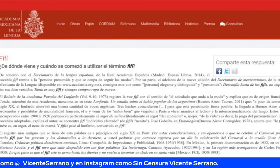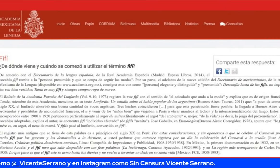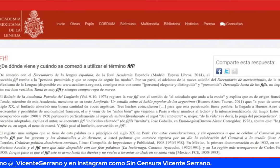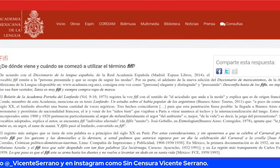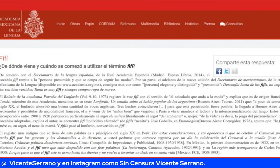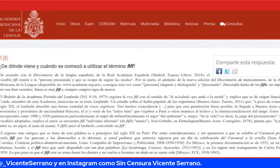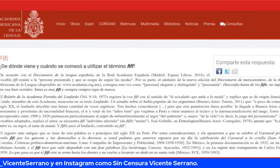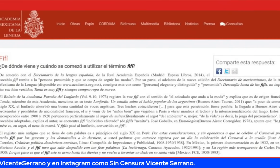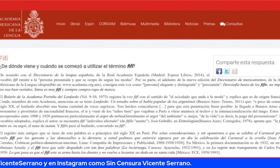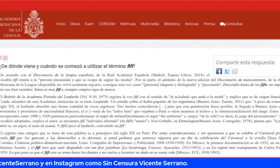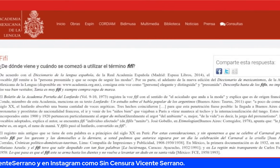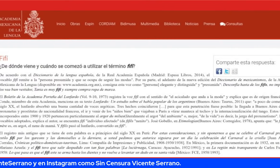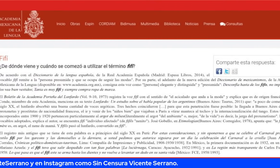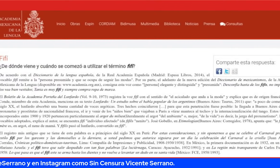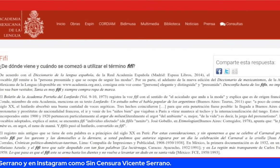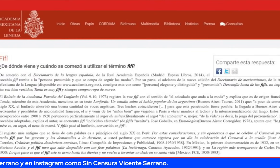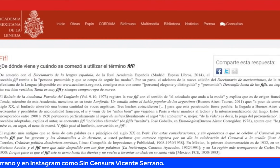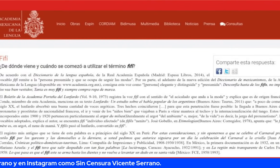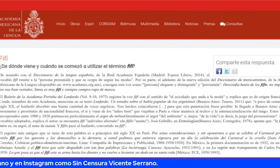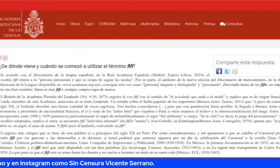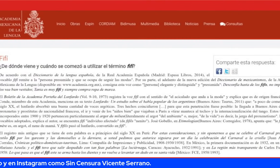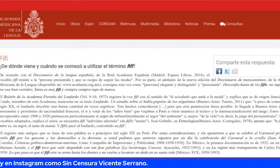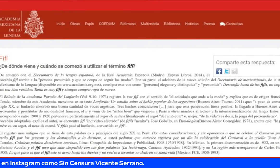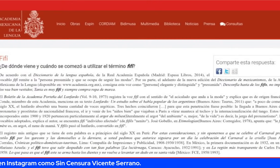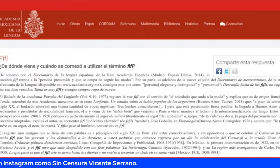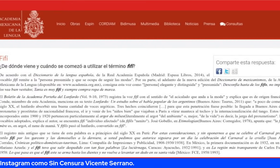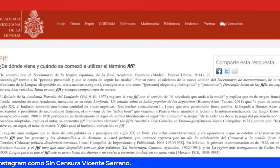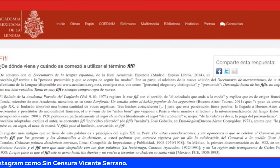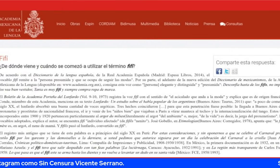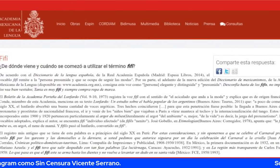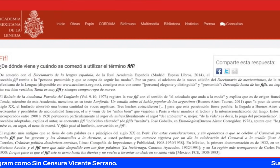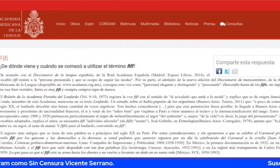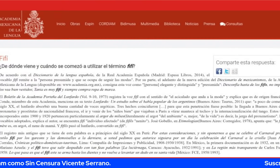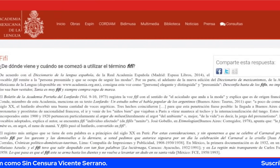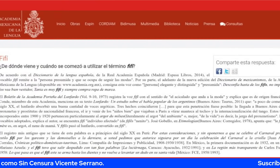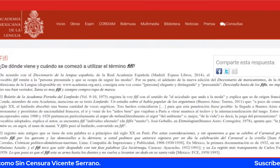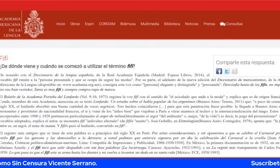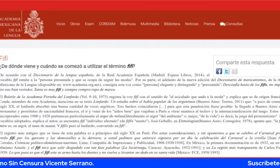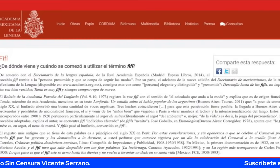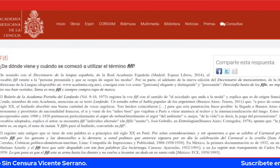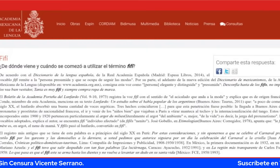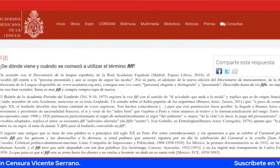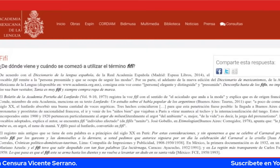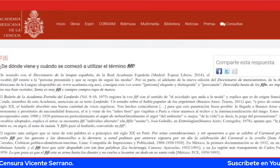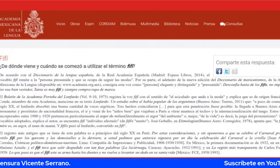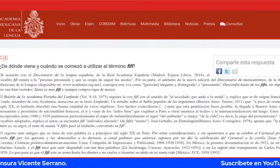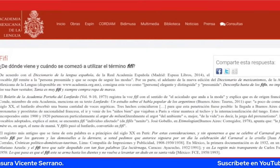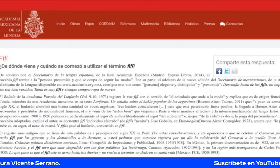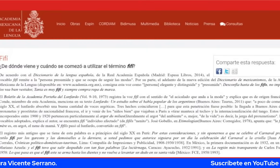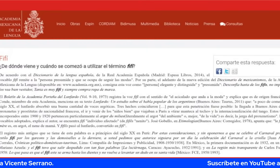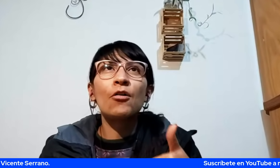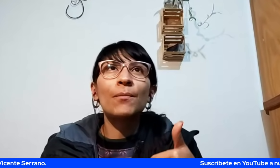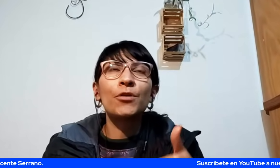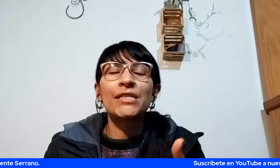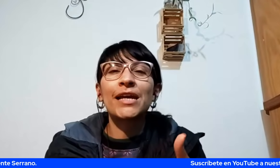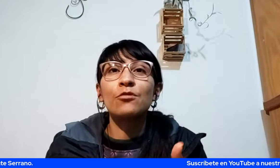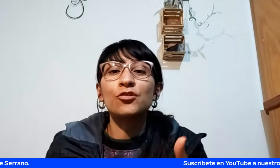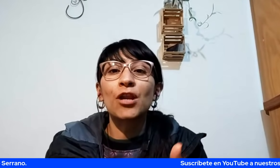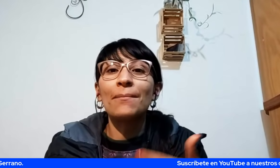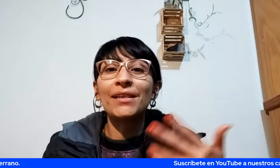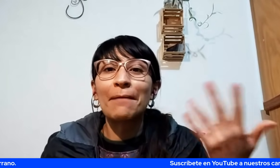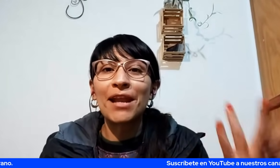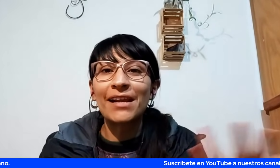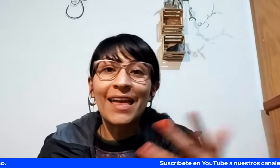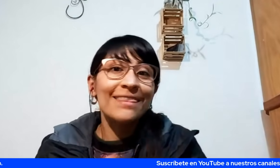al mismo tiempo que llega en cierta medida, se difunde de una forma tan simplista y que ahora, pues